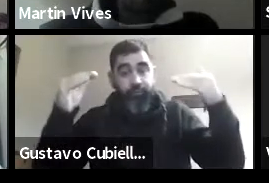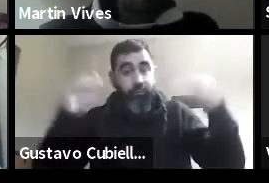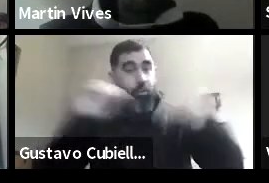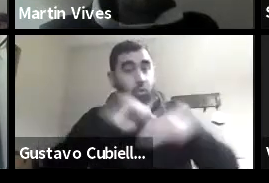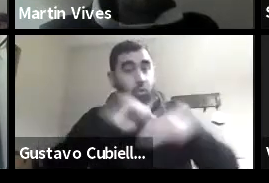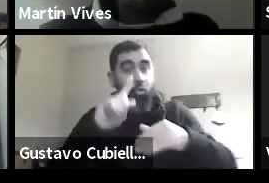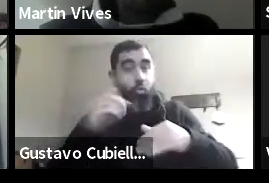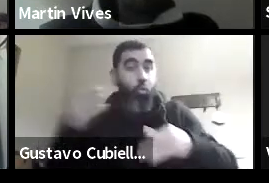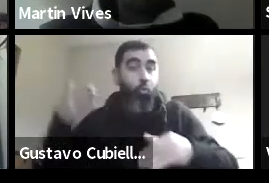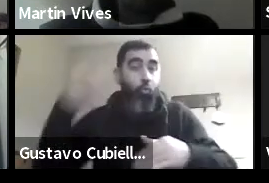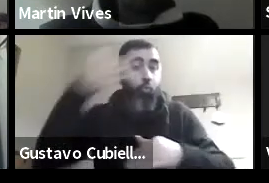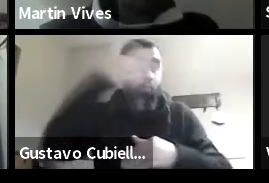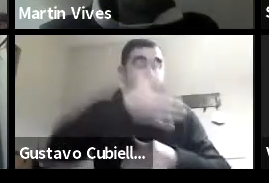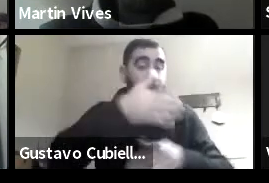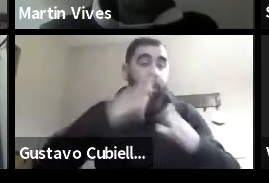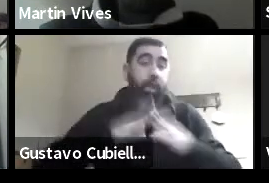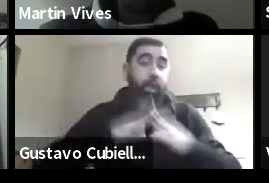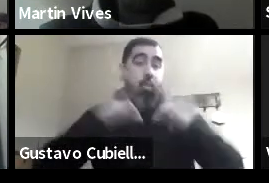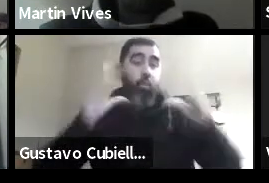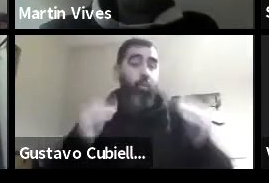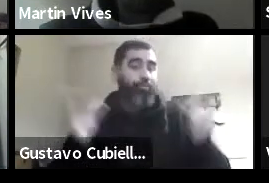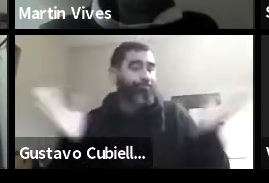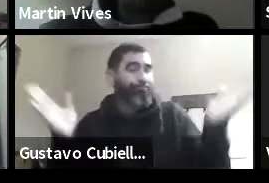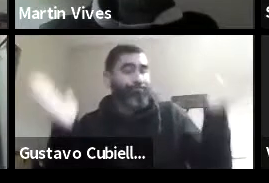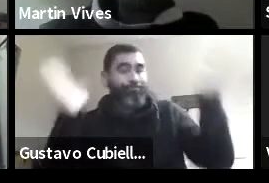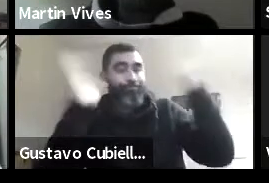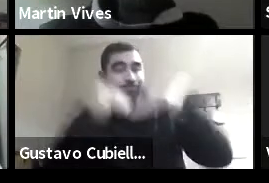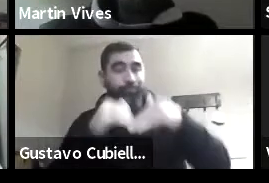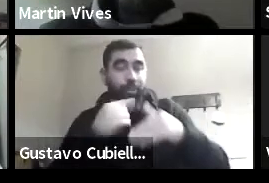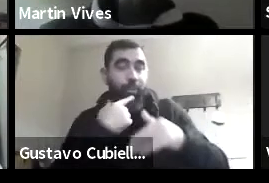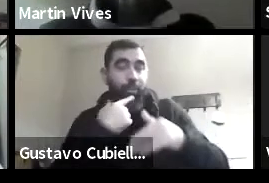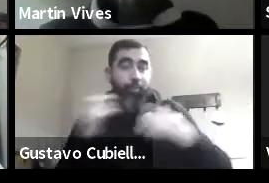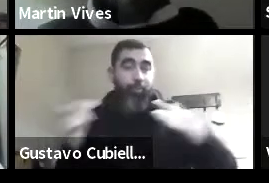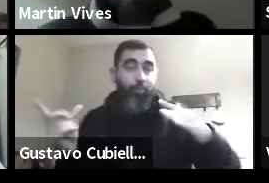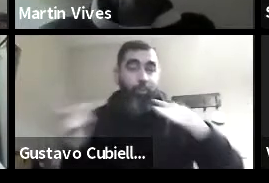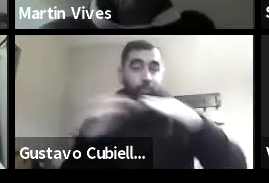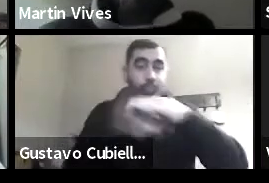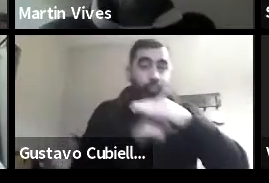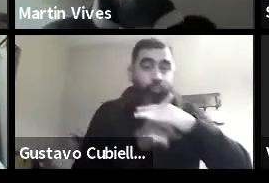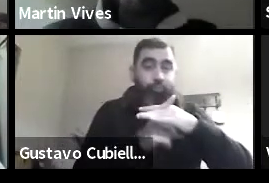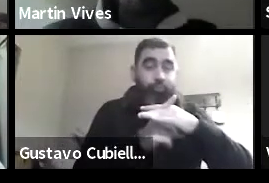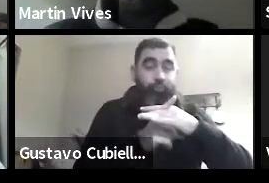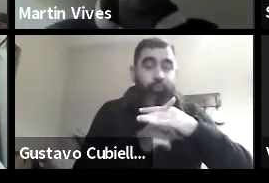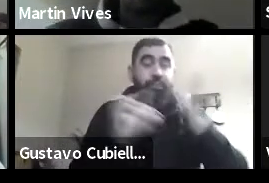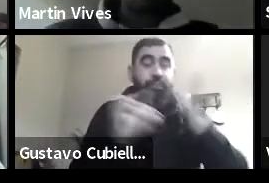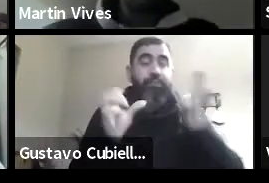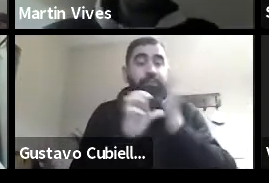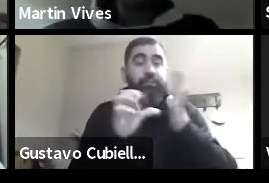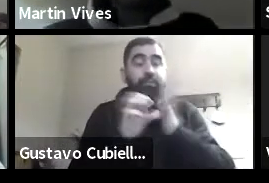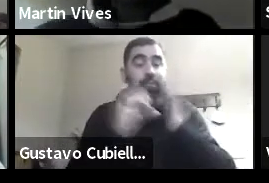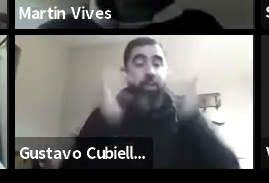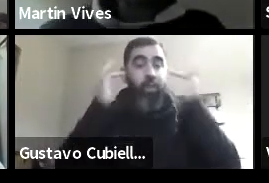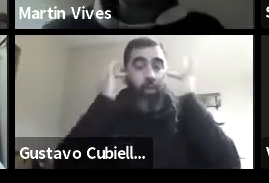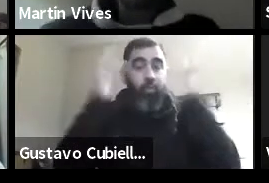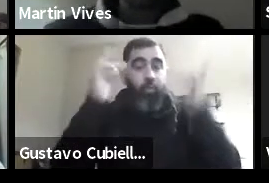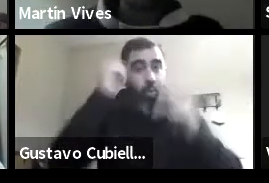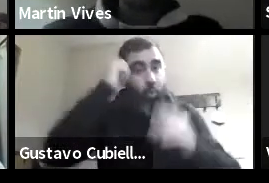asiste ya al ámbito escolar porque no ha podido ser incluido en el sistema educativo común